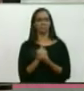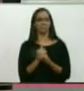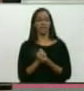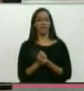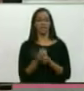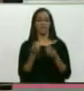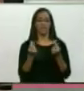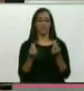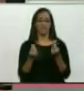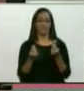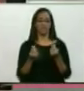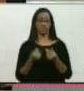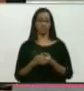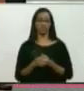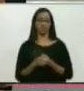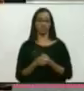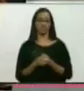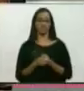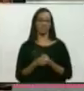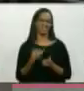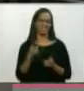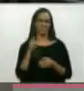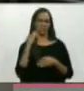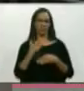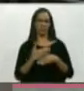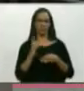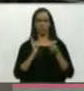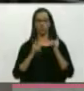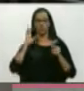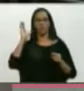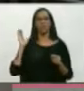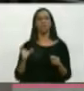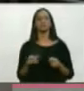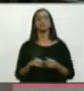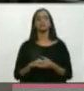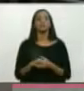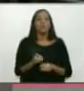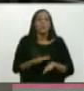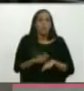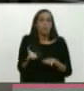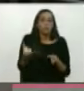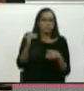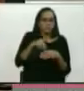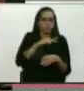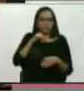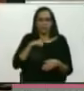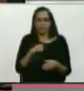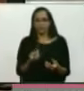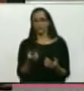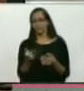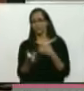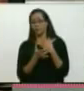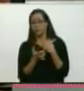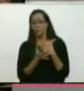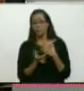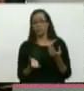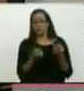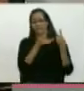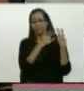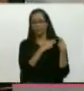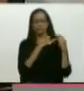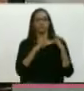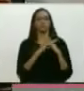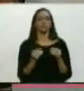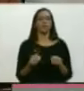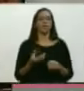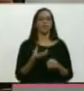financiera. Y con las restricciones de ciertos países. Y con las restricciones, porque inclusive, bueno, a nosotros nos tocó a todas las